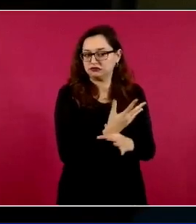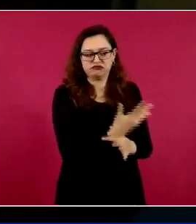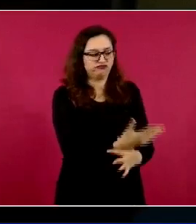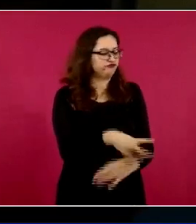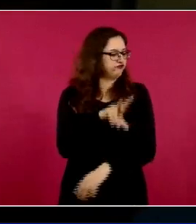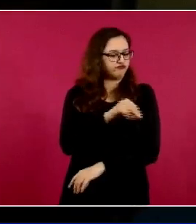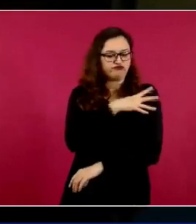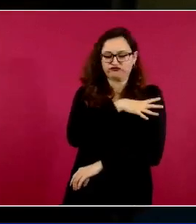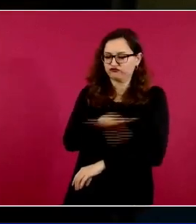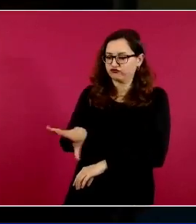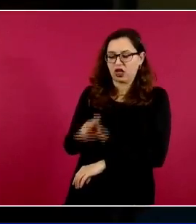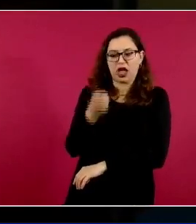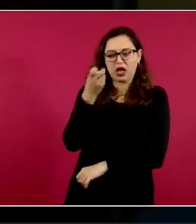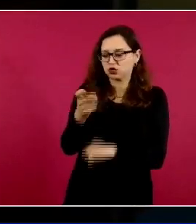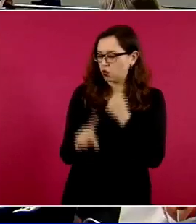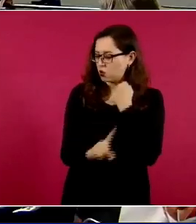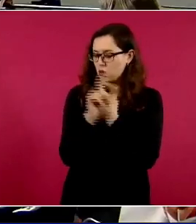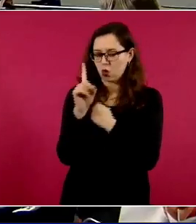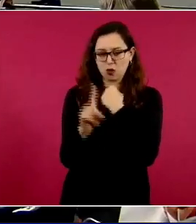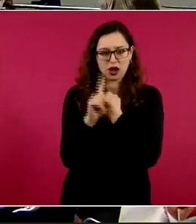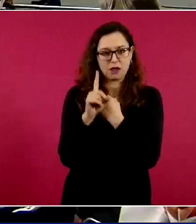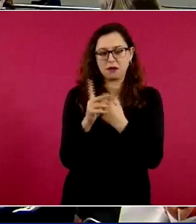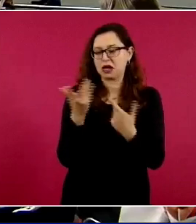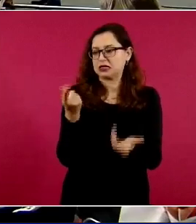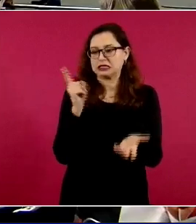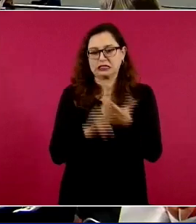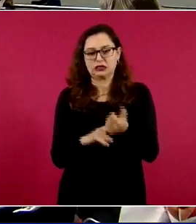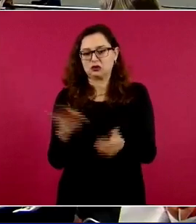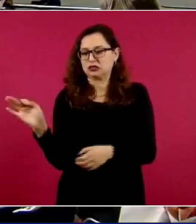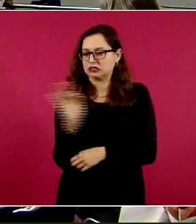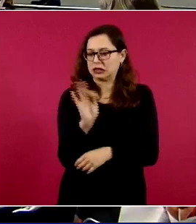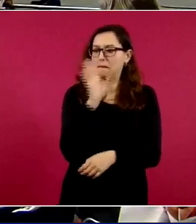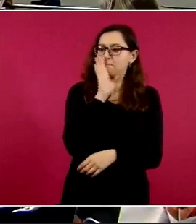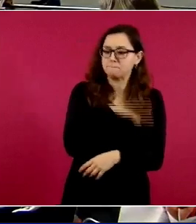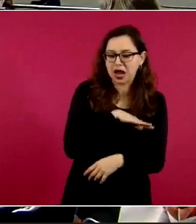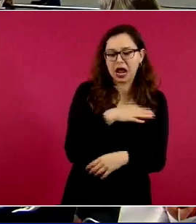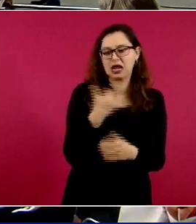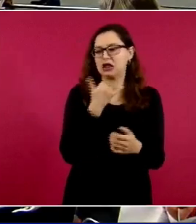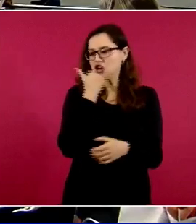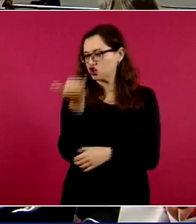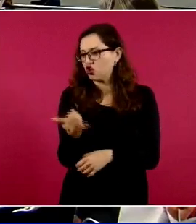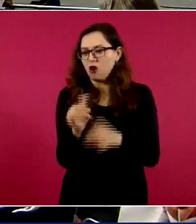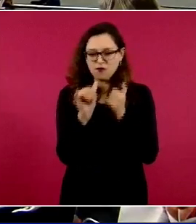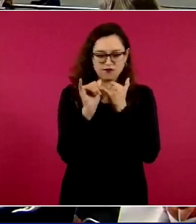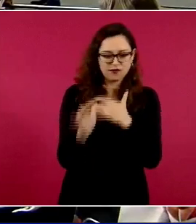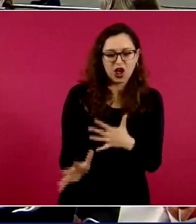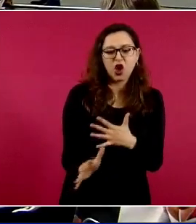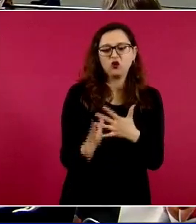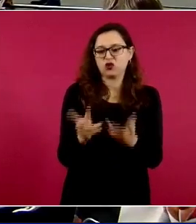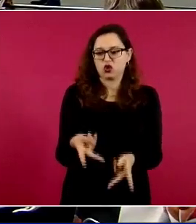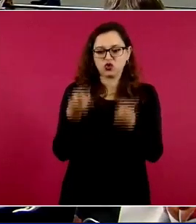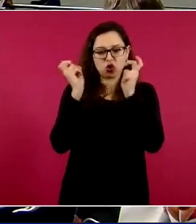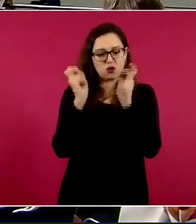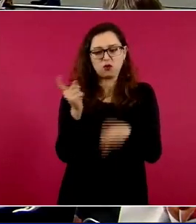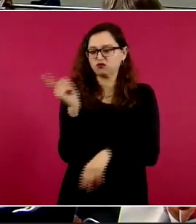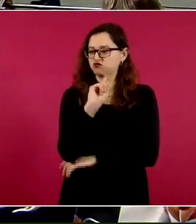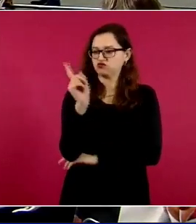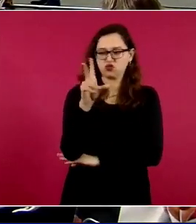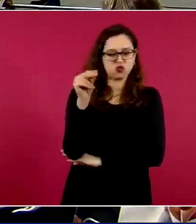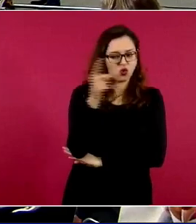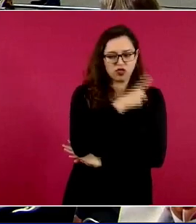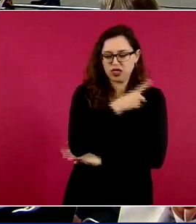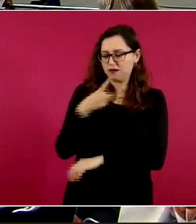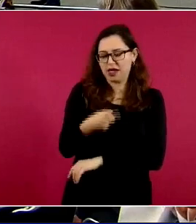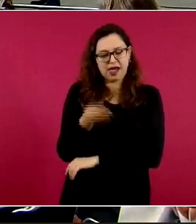ellos consideran que podrían generar pues cuestiones irregulares e incluso llevar a cuestiones de robo o de fraude